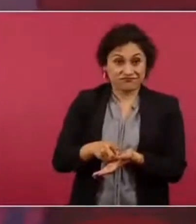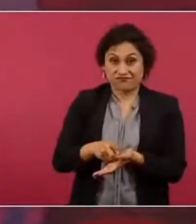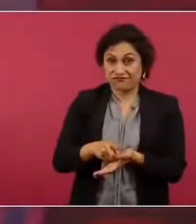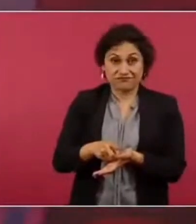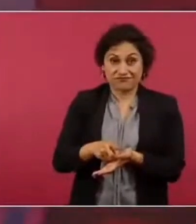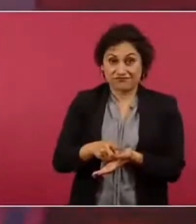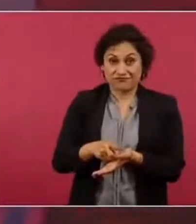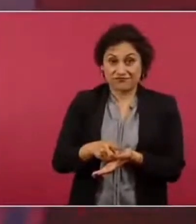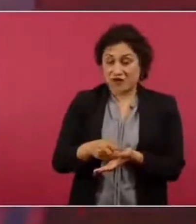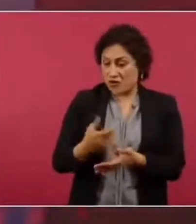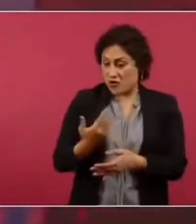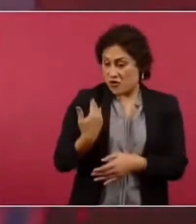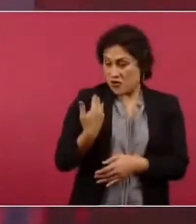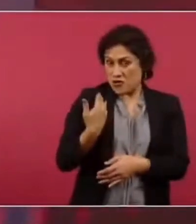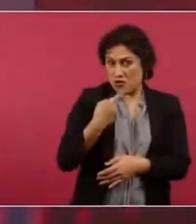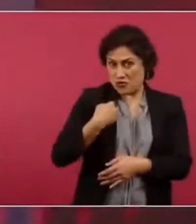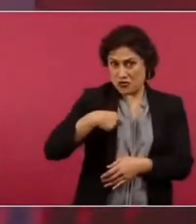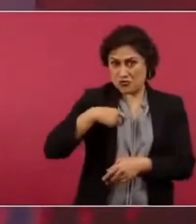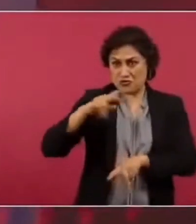Acabamos de ir a Chiapas,